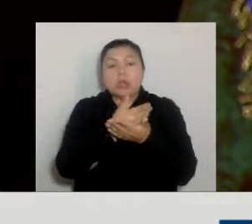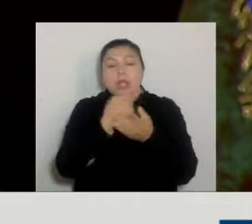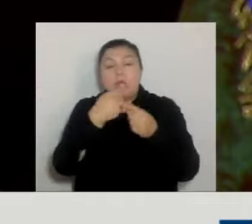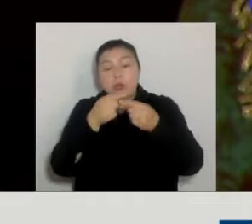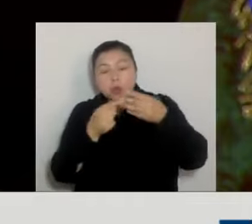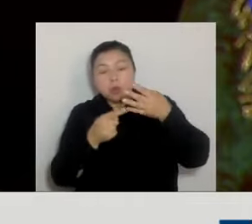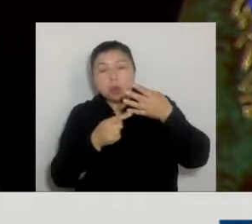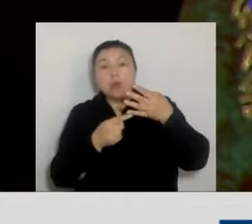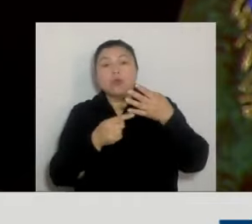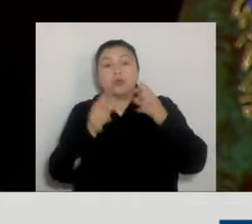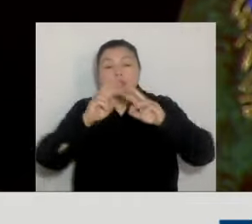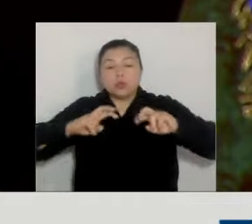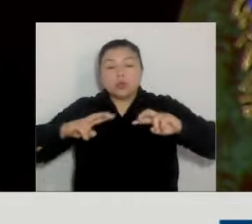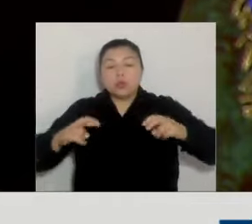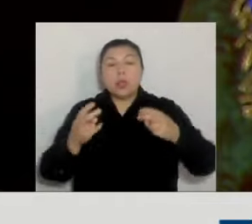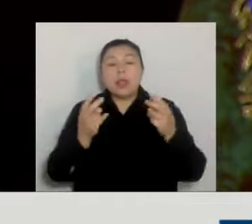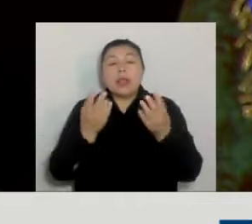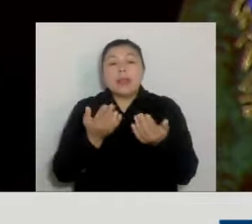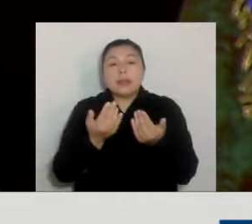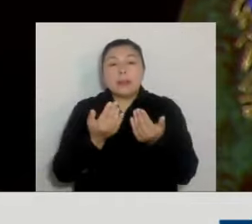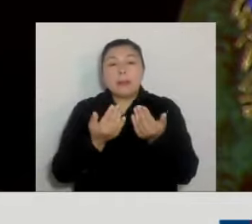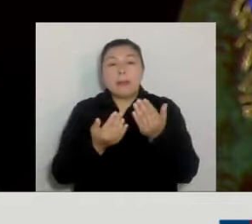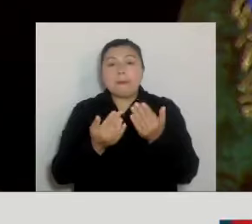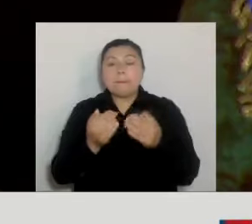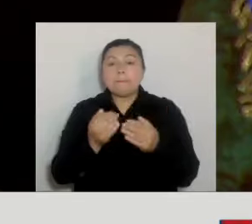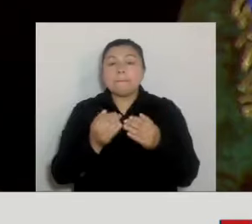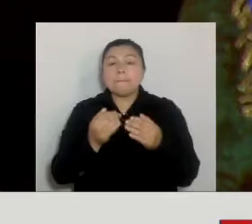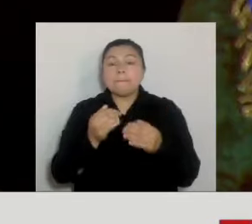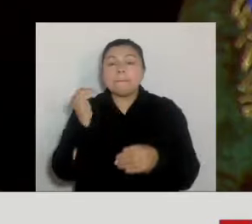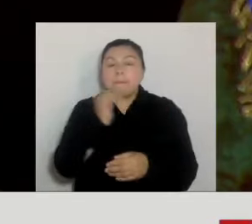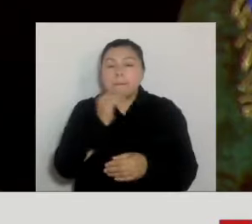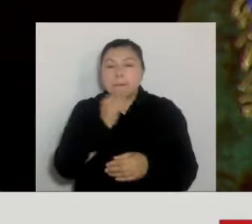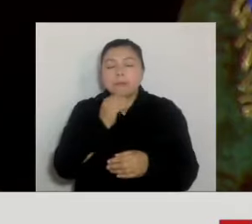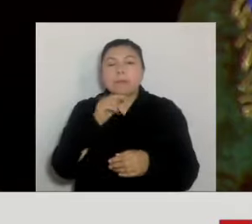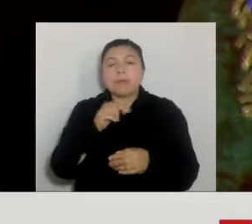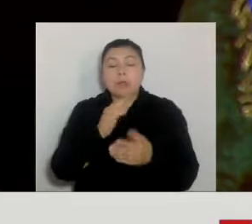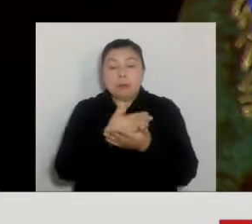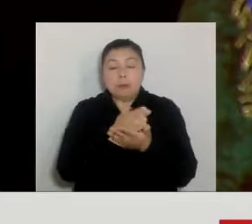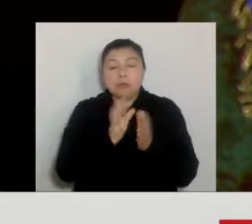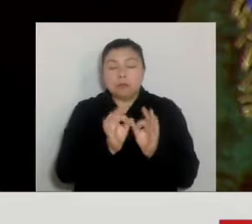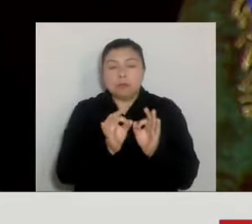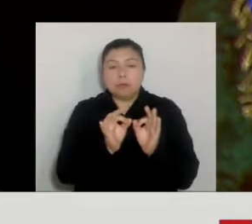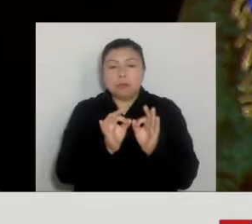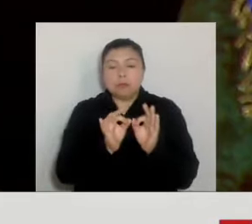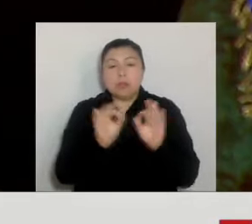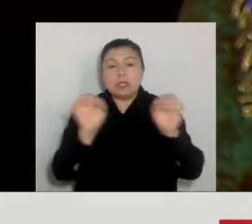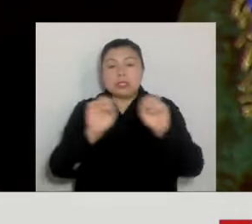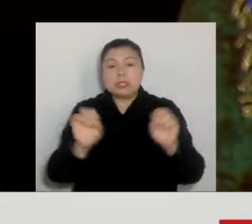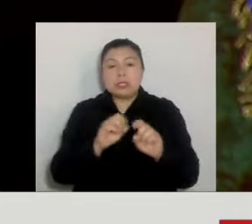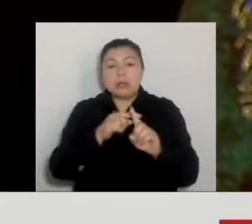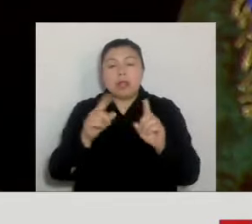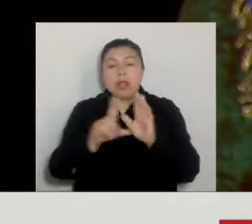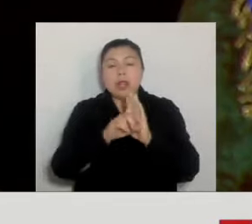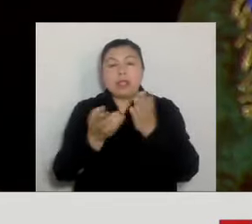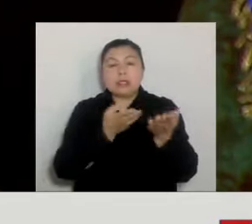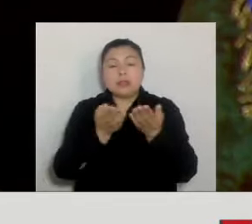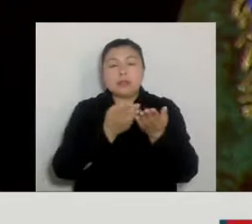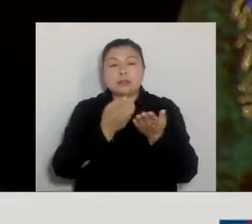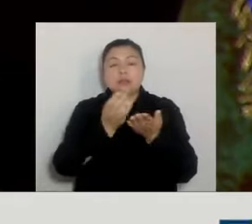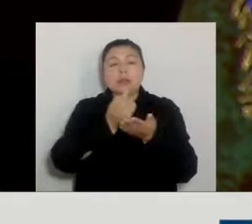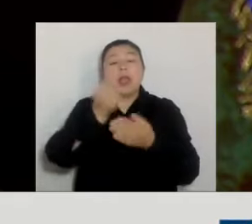investigación requiere especial celeridad el que perfecciona los sistemas medianos en la Ley General de servicios eléctricos